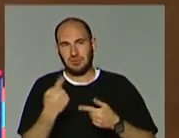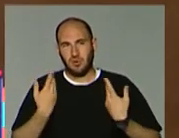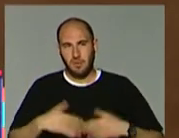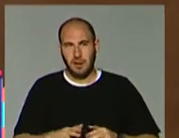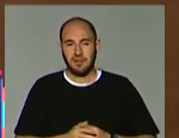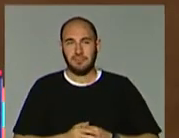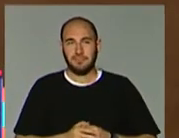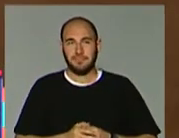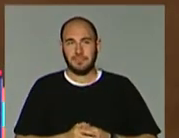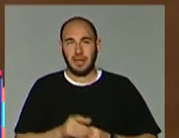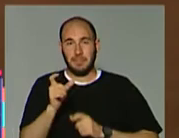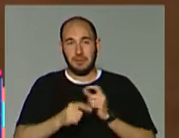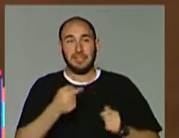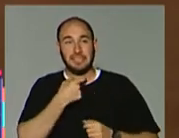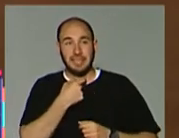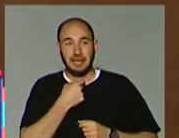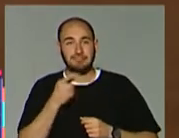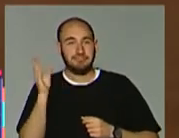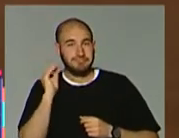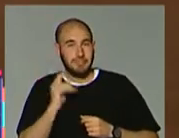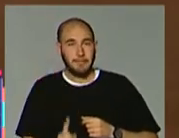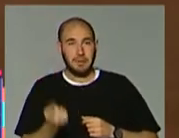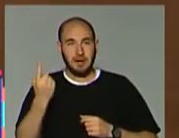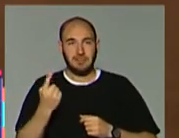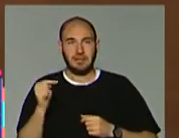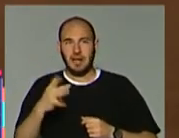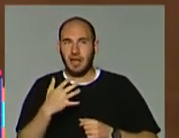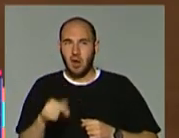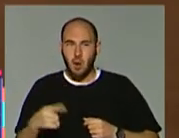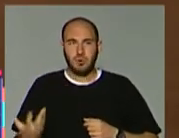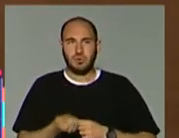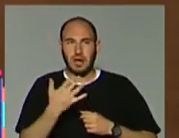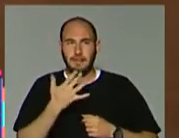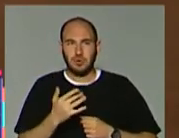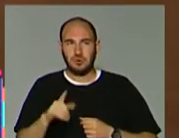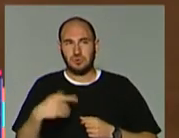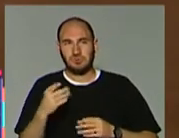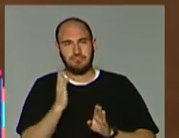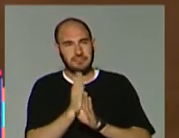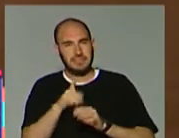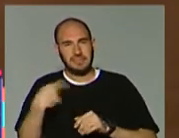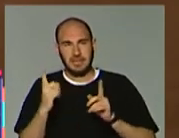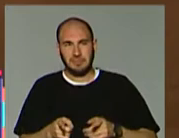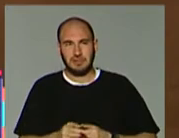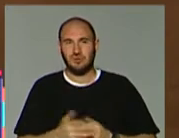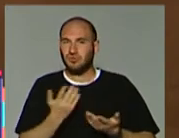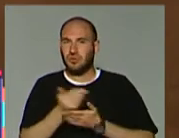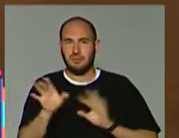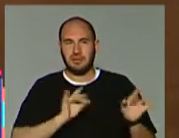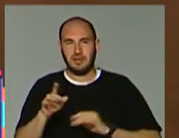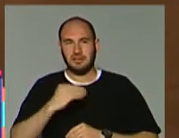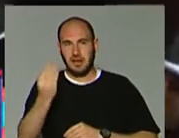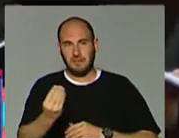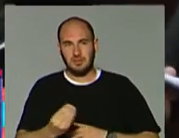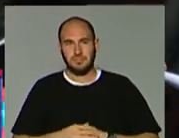Así que para los que quieren escuchar el coro por primera vez, es una hermosa oportunidad, y para los que nos siguen habitualmente también todos invitados el próximo